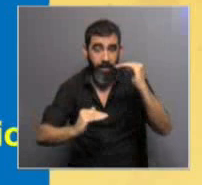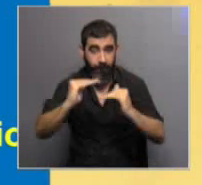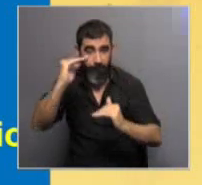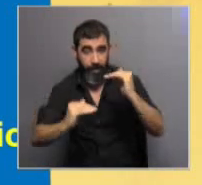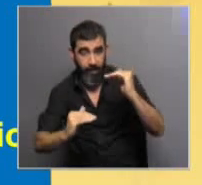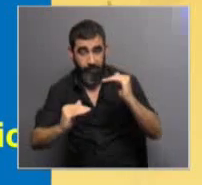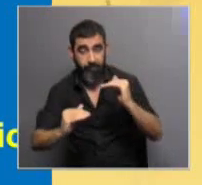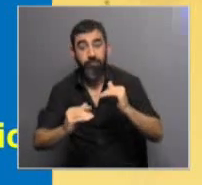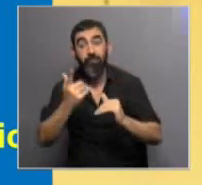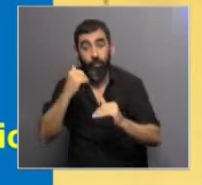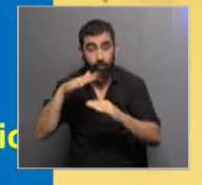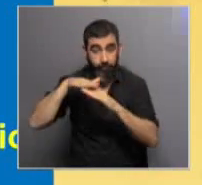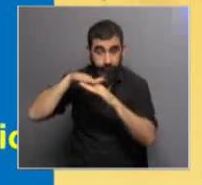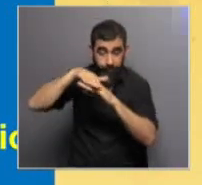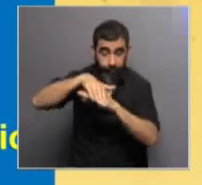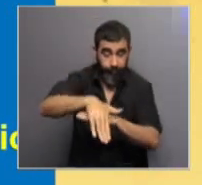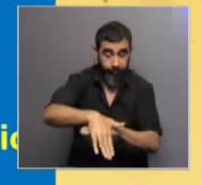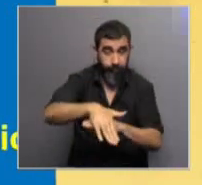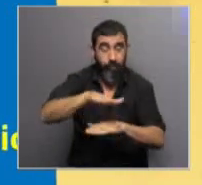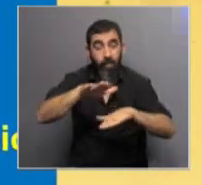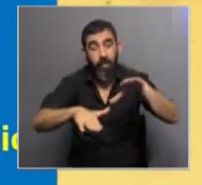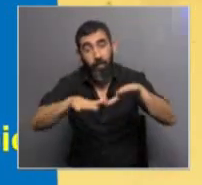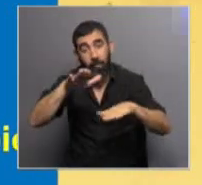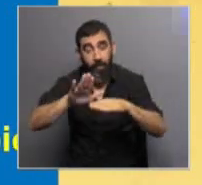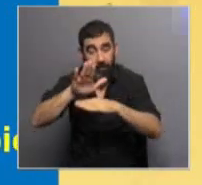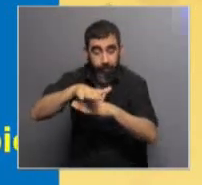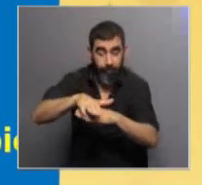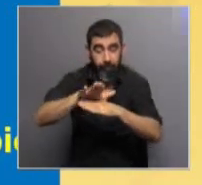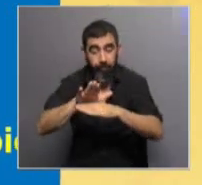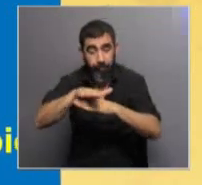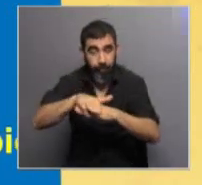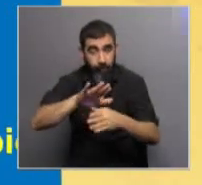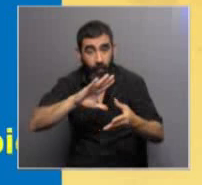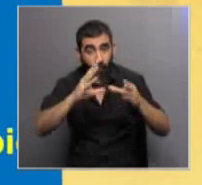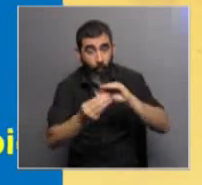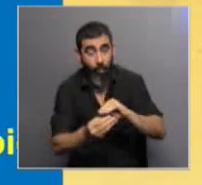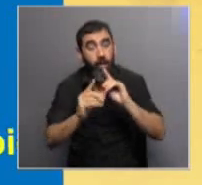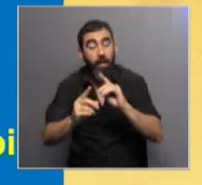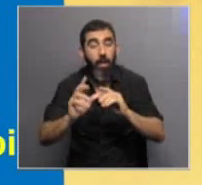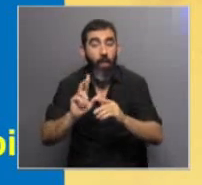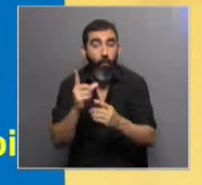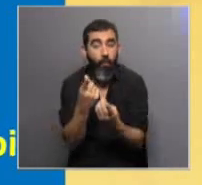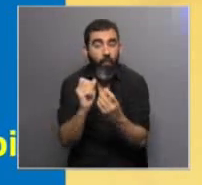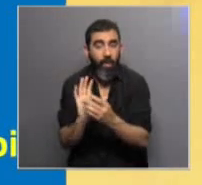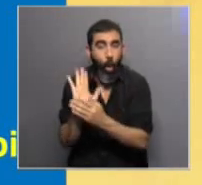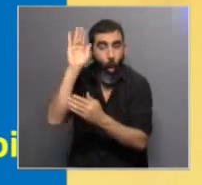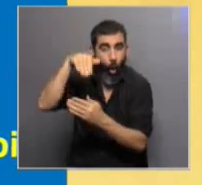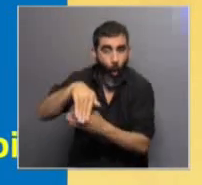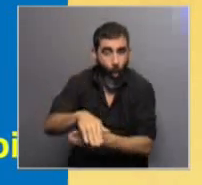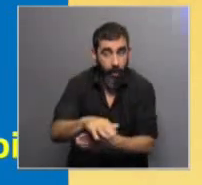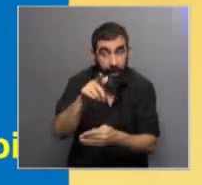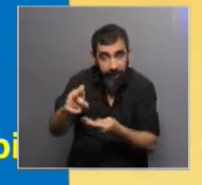y la pendiente de la costa que nos va a dar un cierto tipo de estructuras y la energía de las olas este ciclo esta